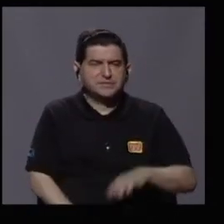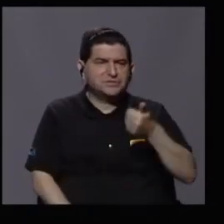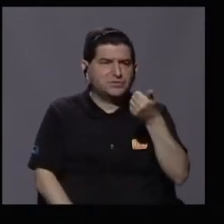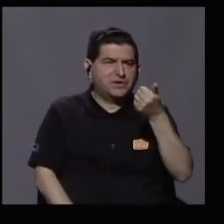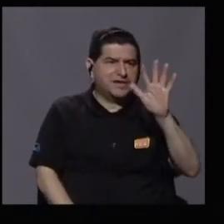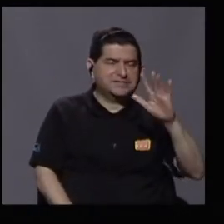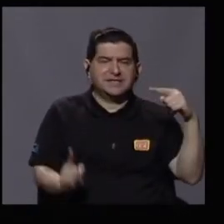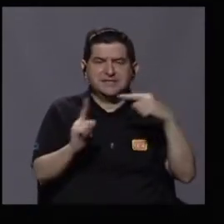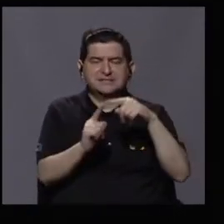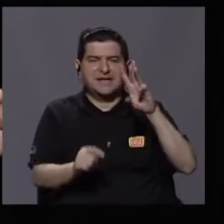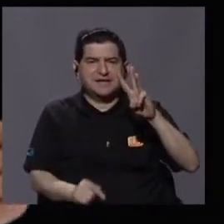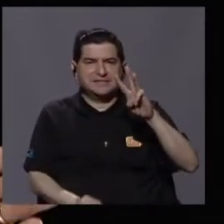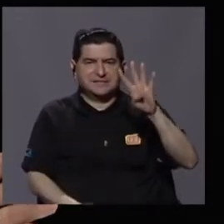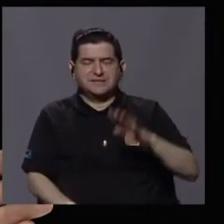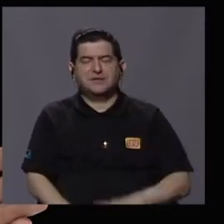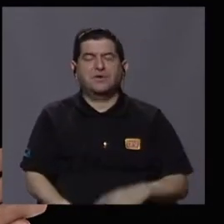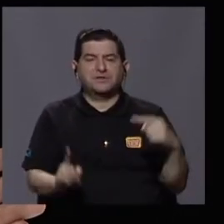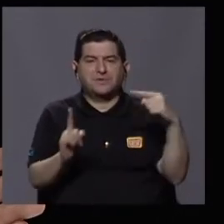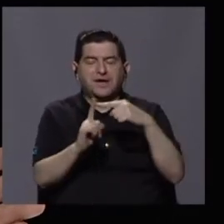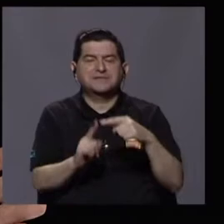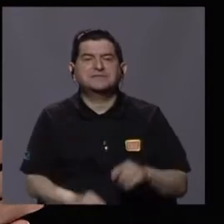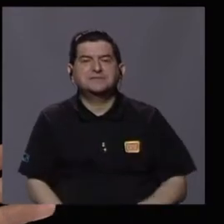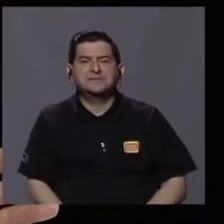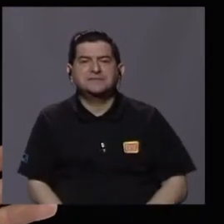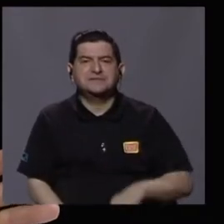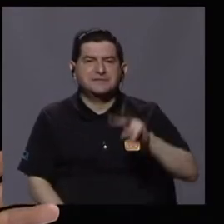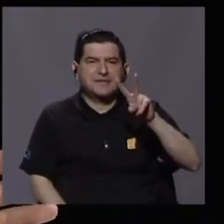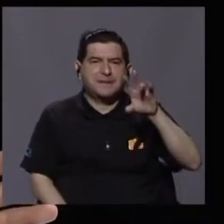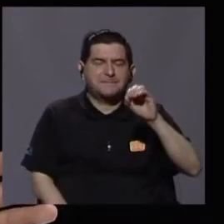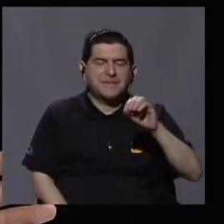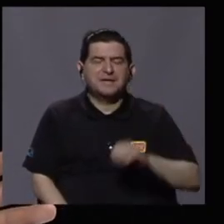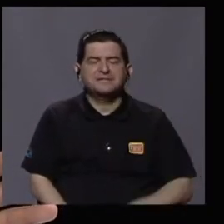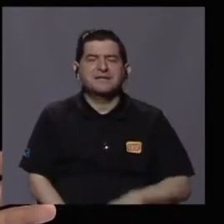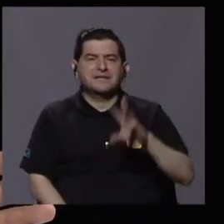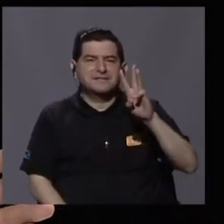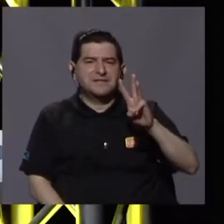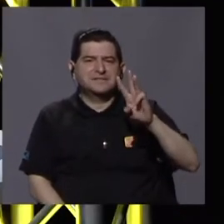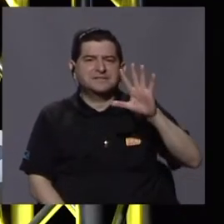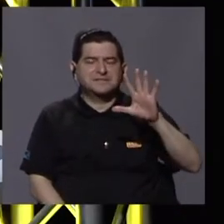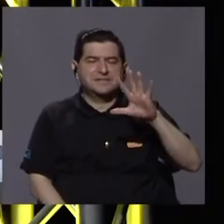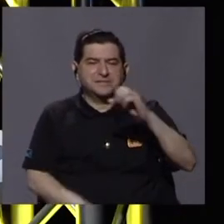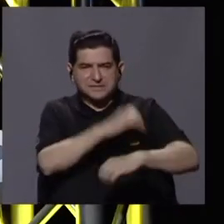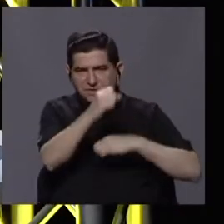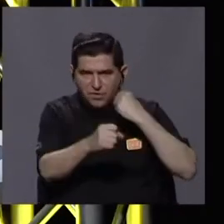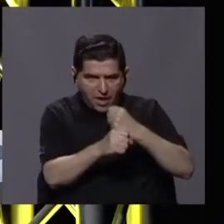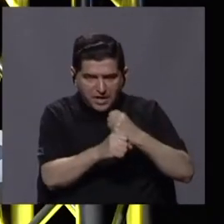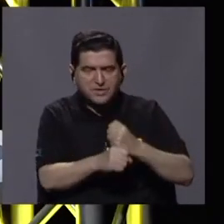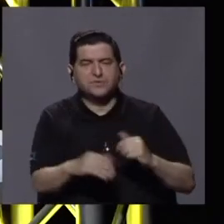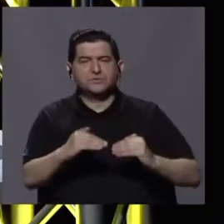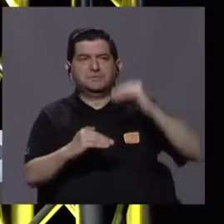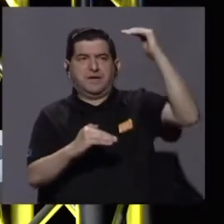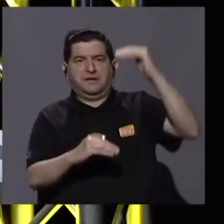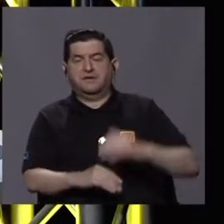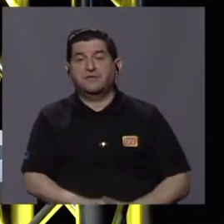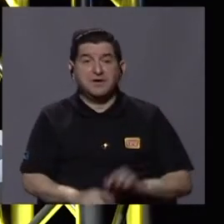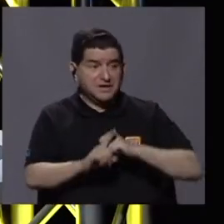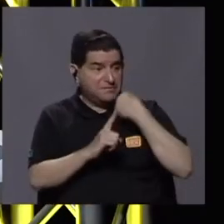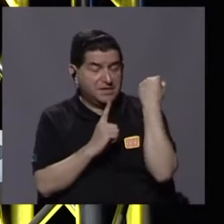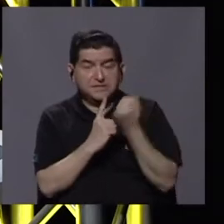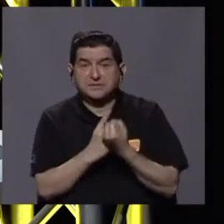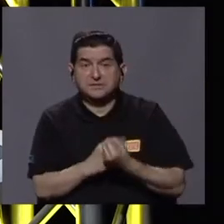64 años a 20 de 65 años hacia arriba y eso exponen un panorama de